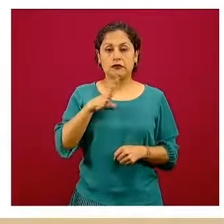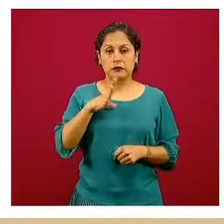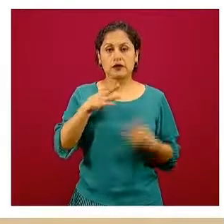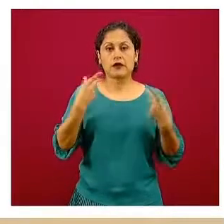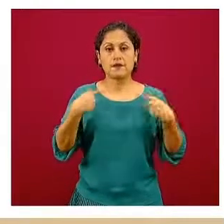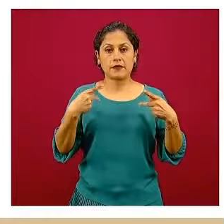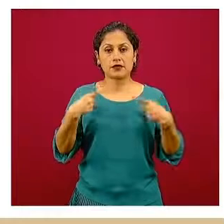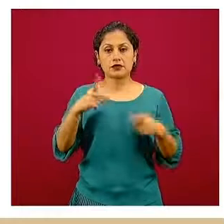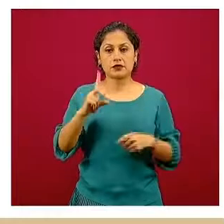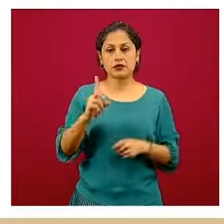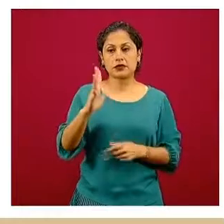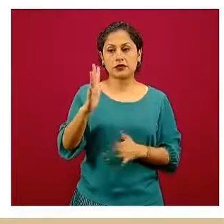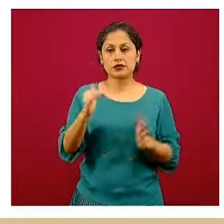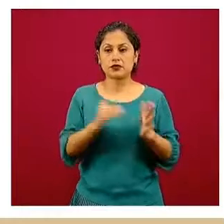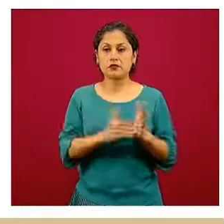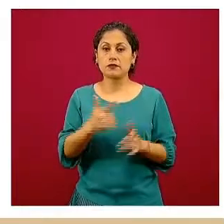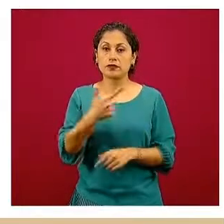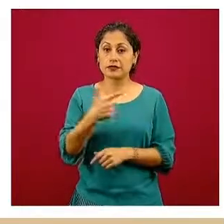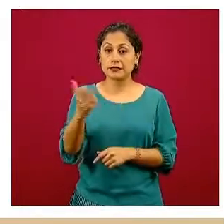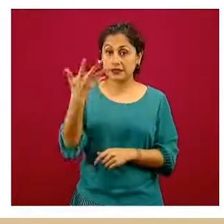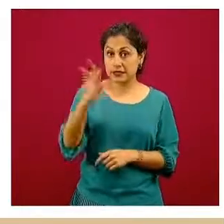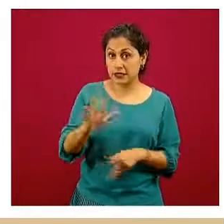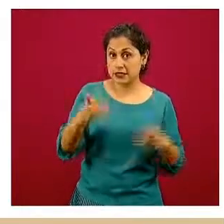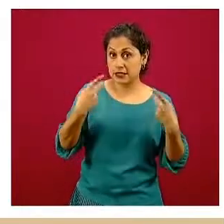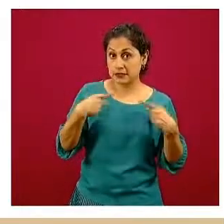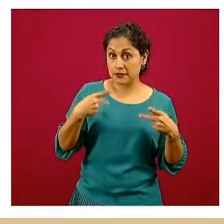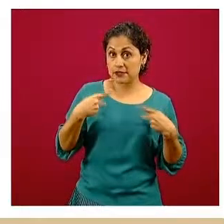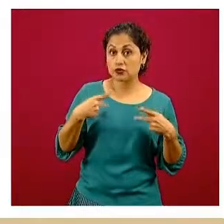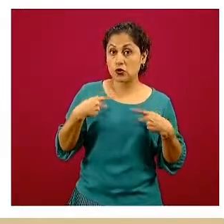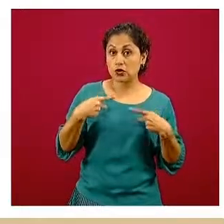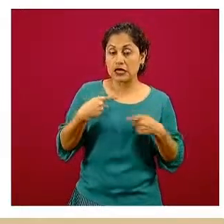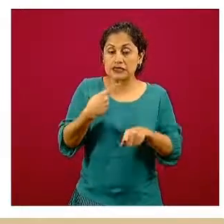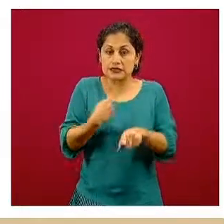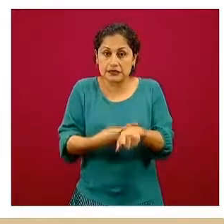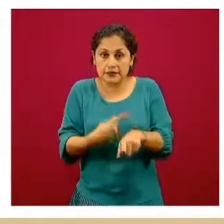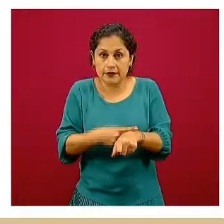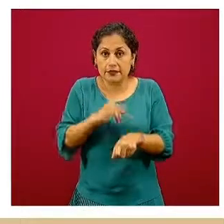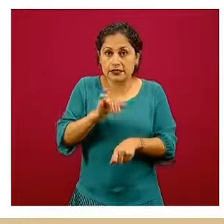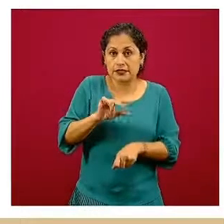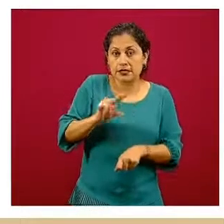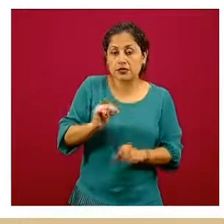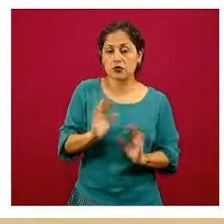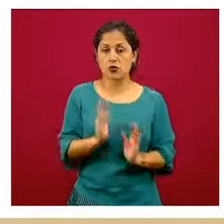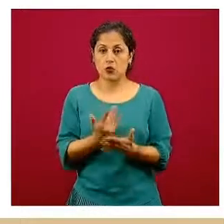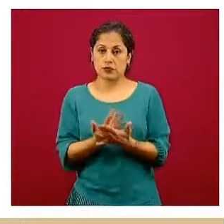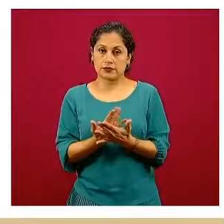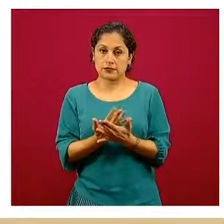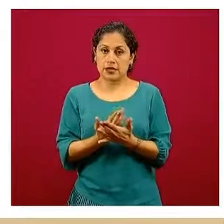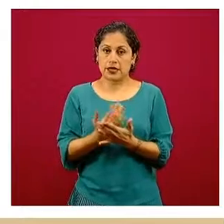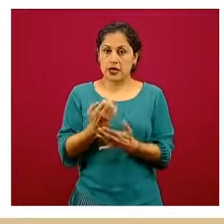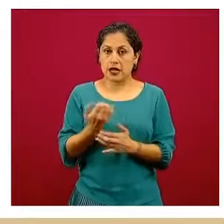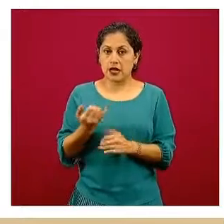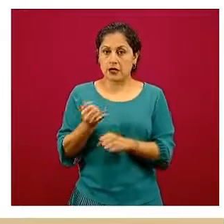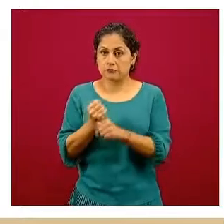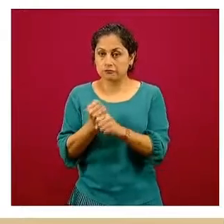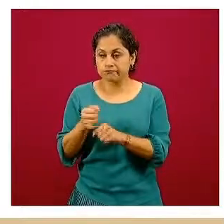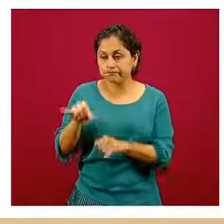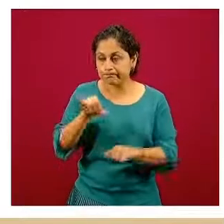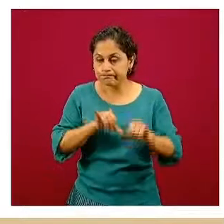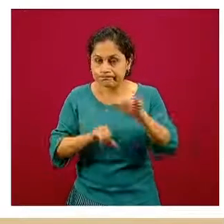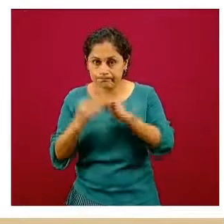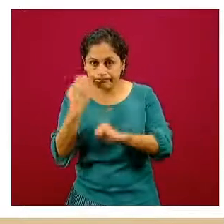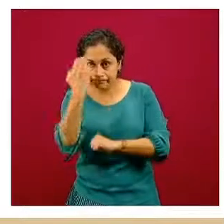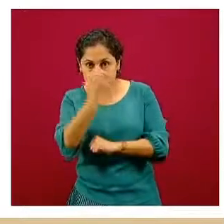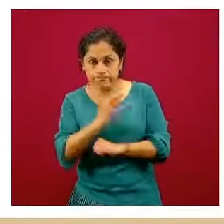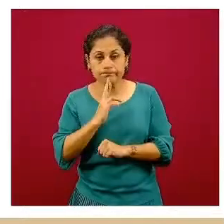estos 35.710 activos que todavía son sospechosos, están esperando un resultado de laboratorio,